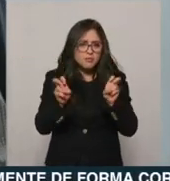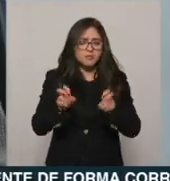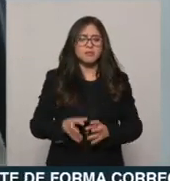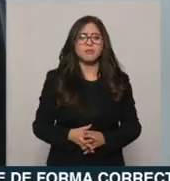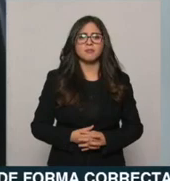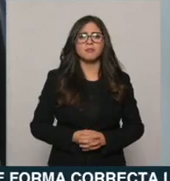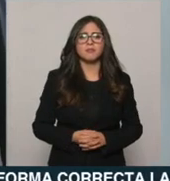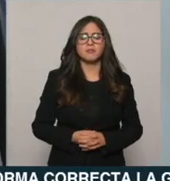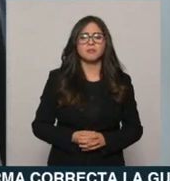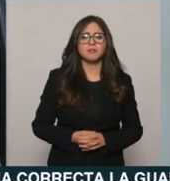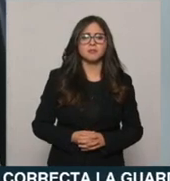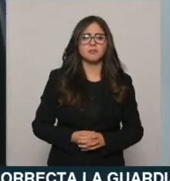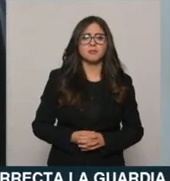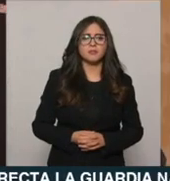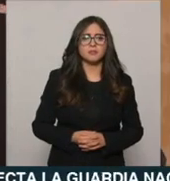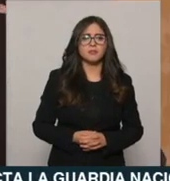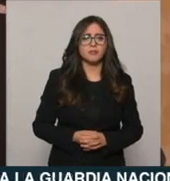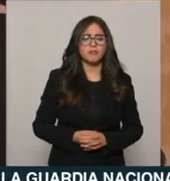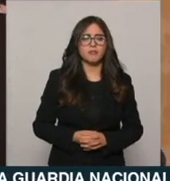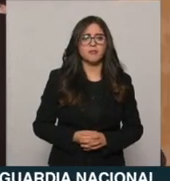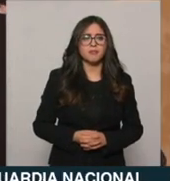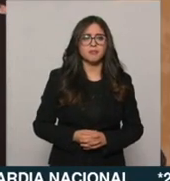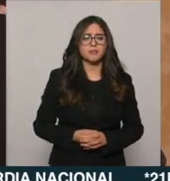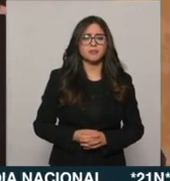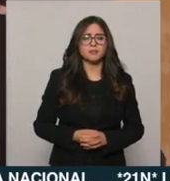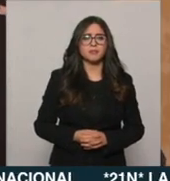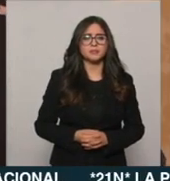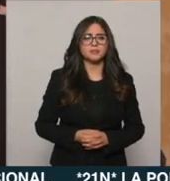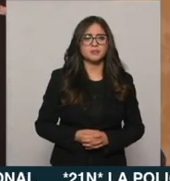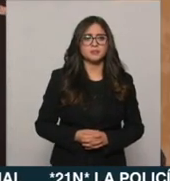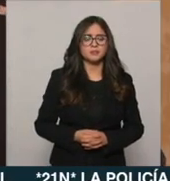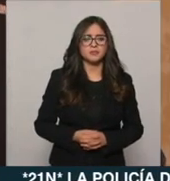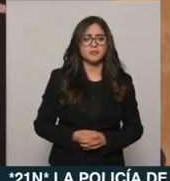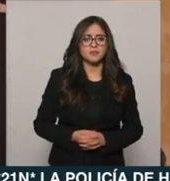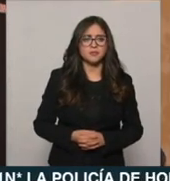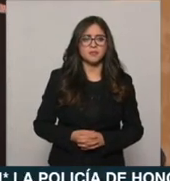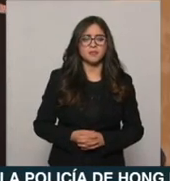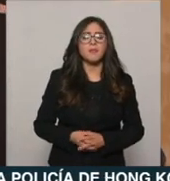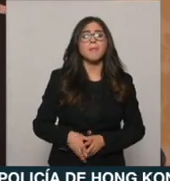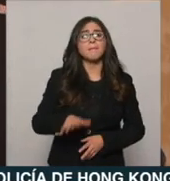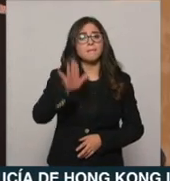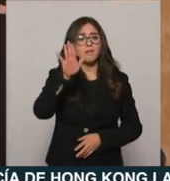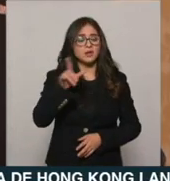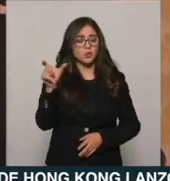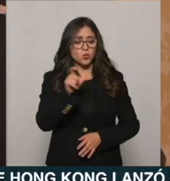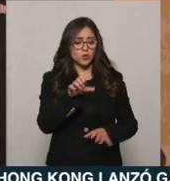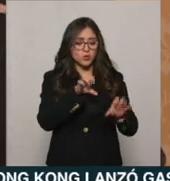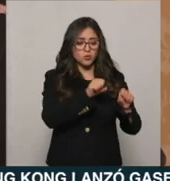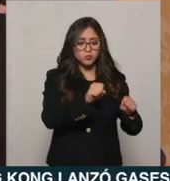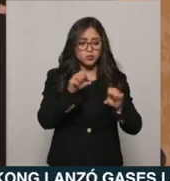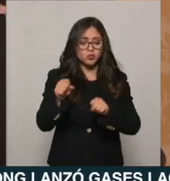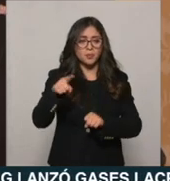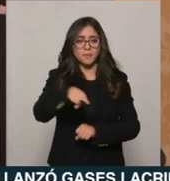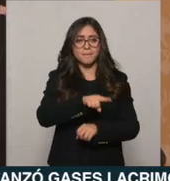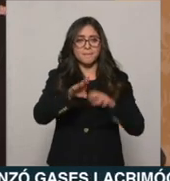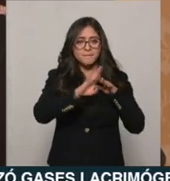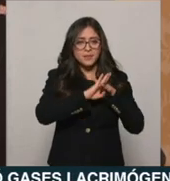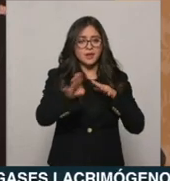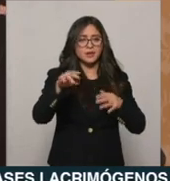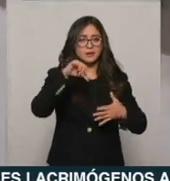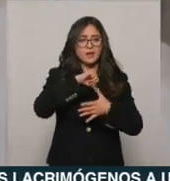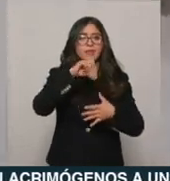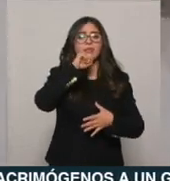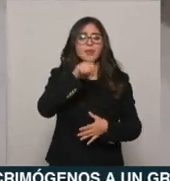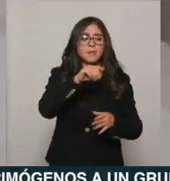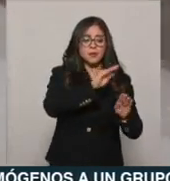parece que la detención sistemática de migrantes centroamericanos en nuestro país y la